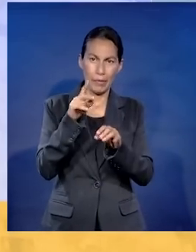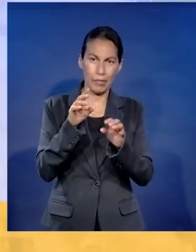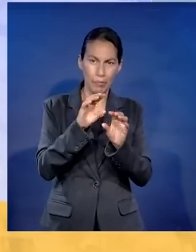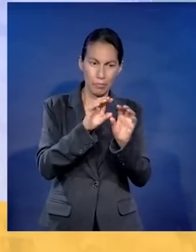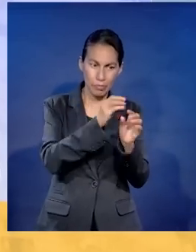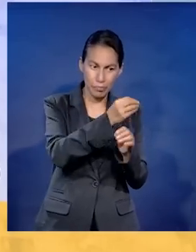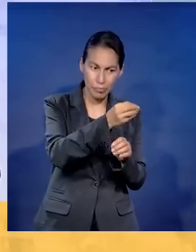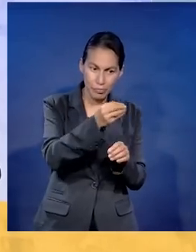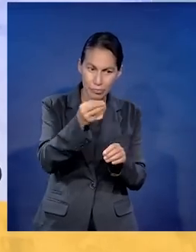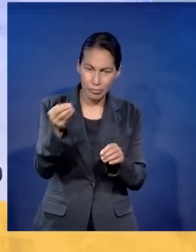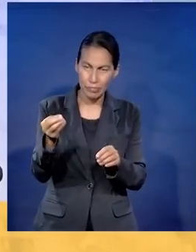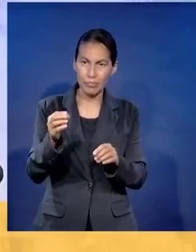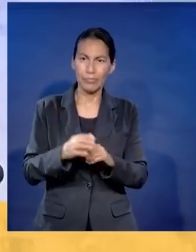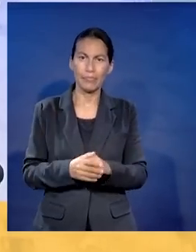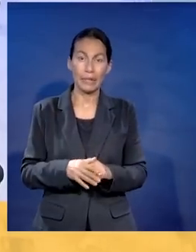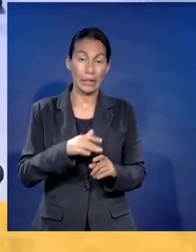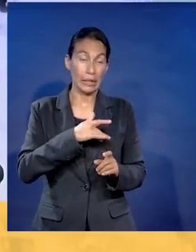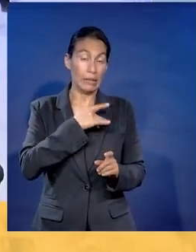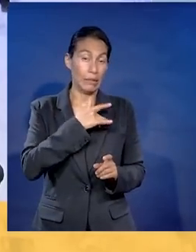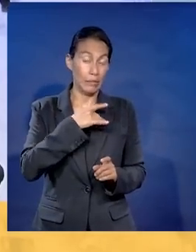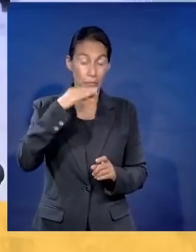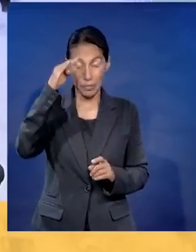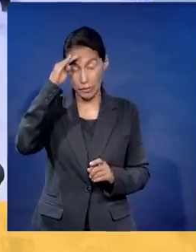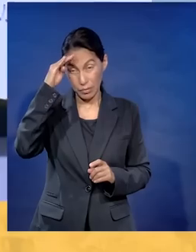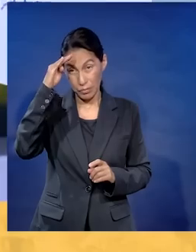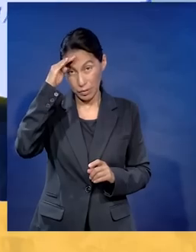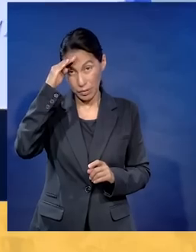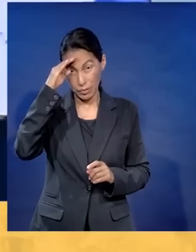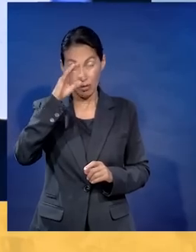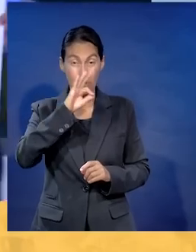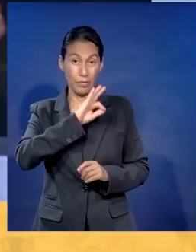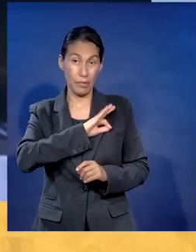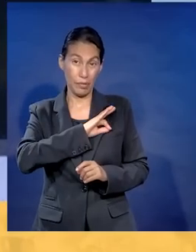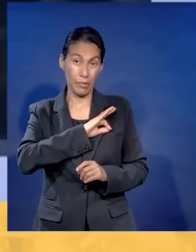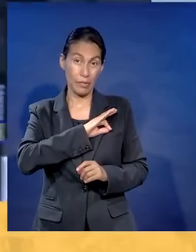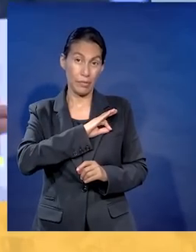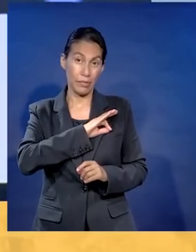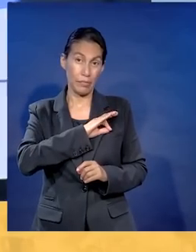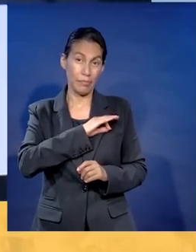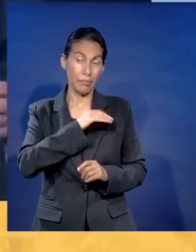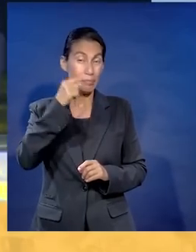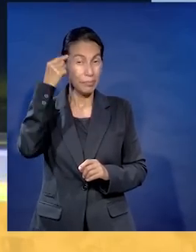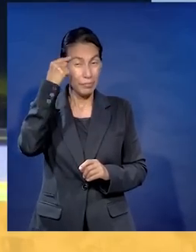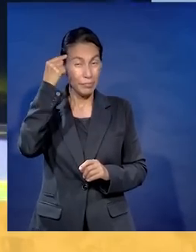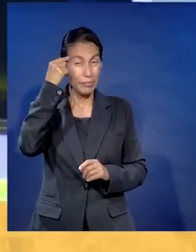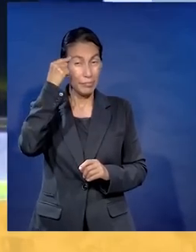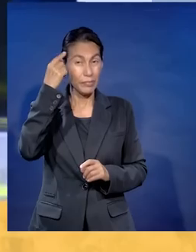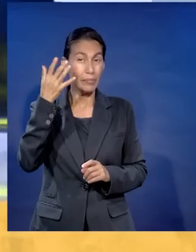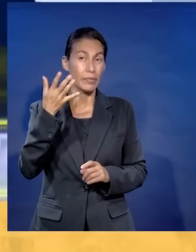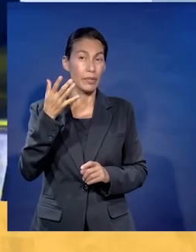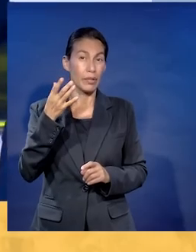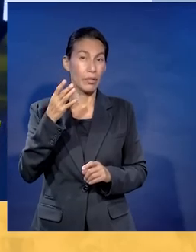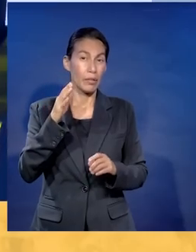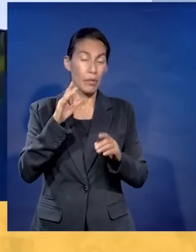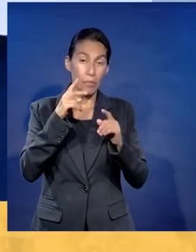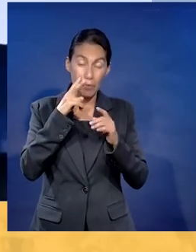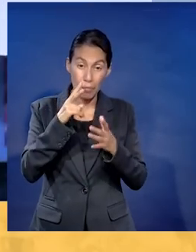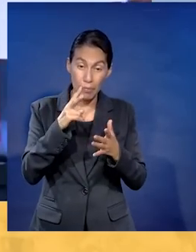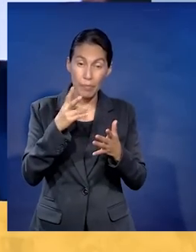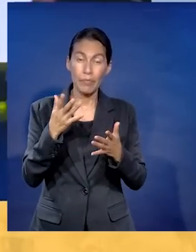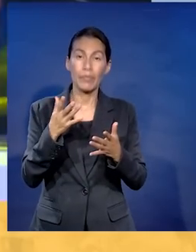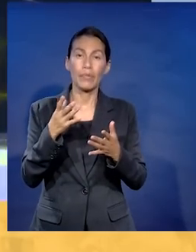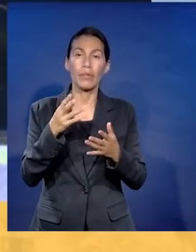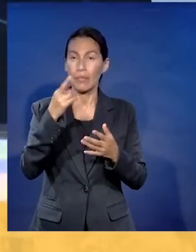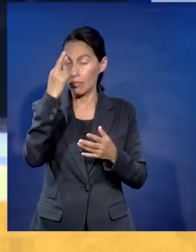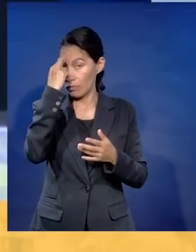tratar de ordenarlos un poquito tenemos sentimientos pensamientos está la fe que también se llama conciencia no la